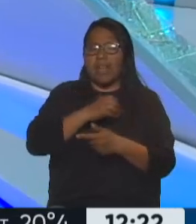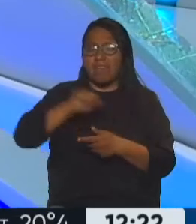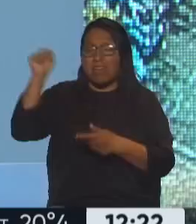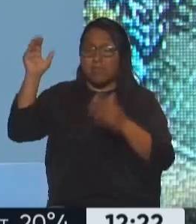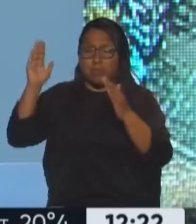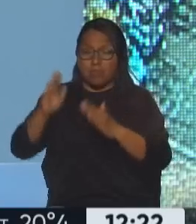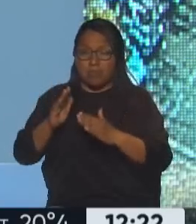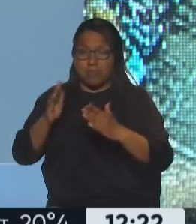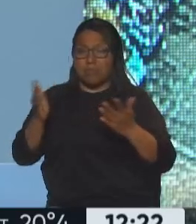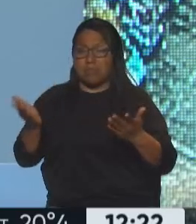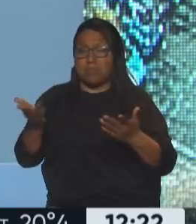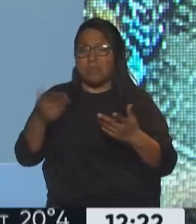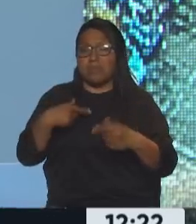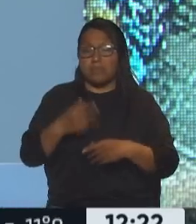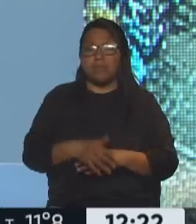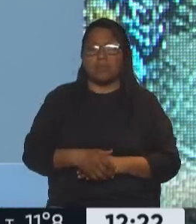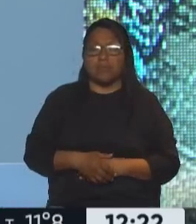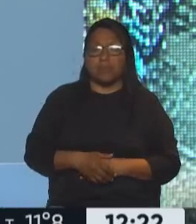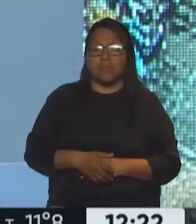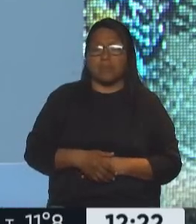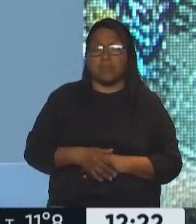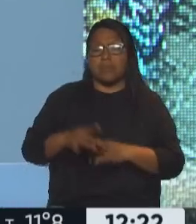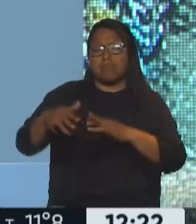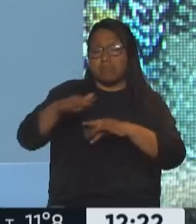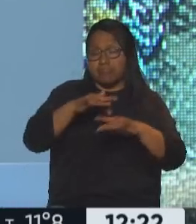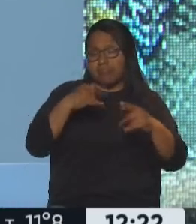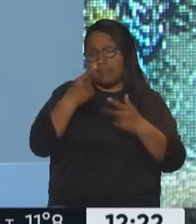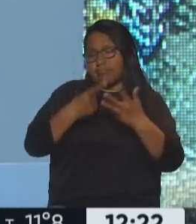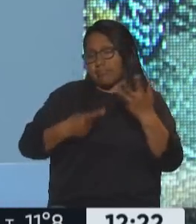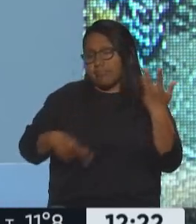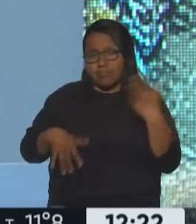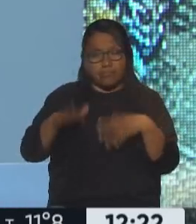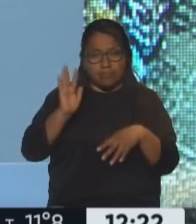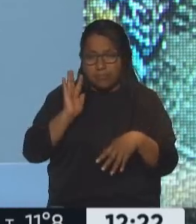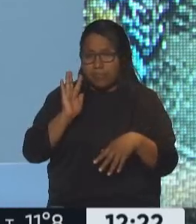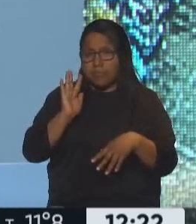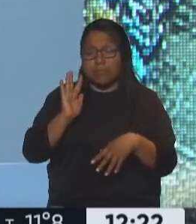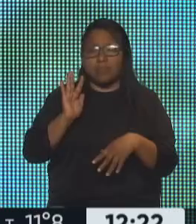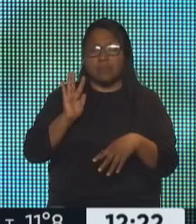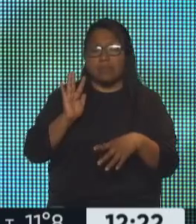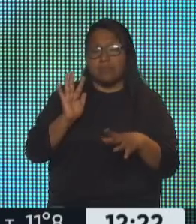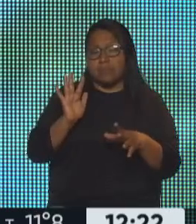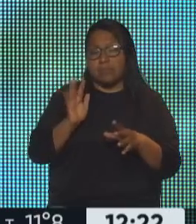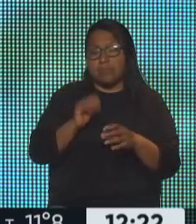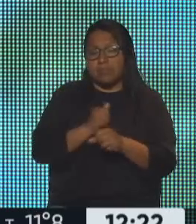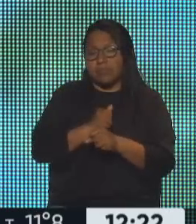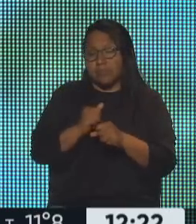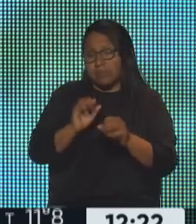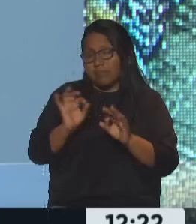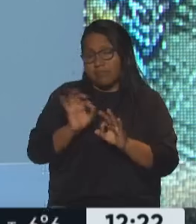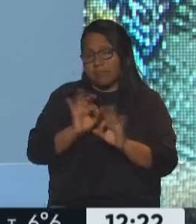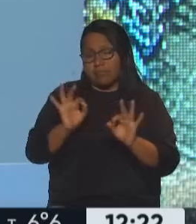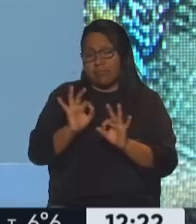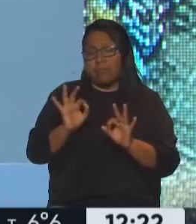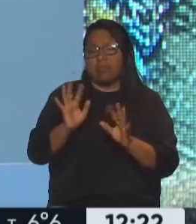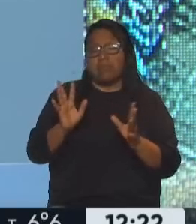Pero sigamos con esto. Versiones que hay. Sí, muchas, claro. Muchas. Que el Ministerio de Economía nada. esté